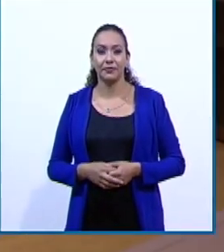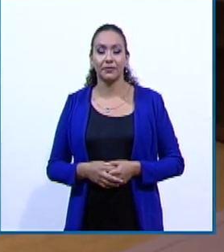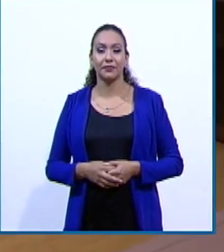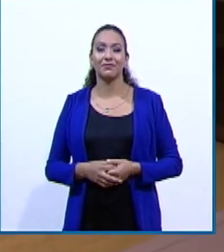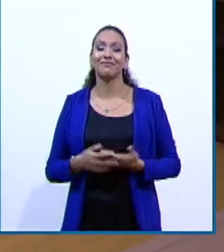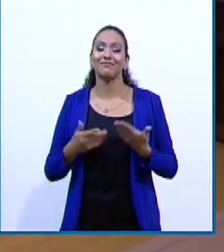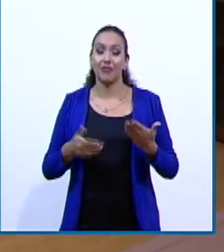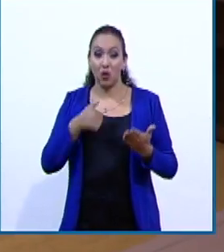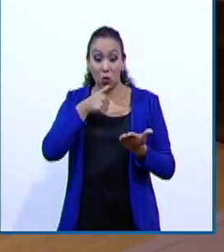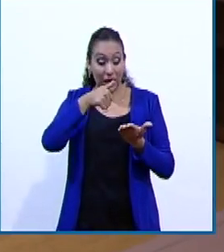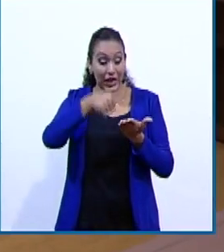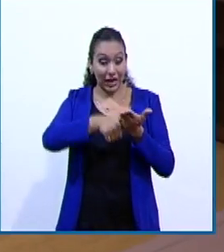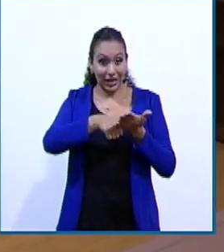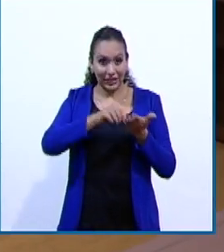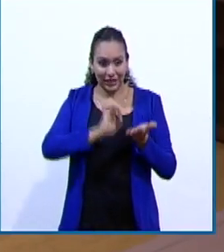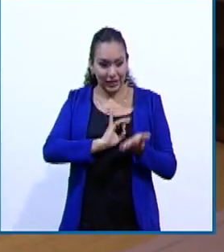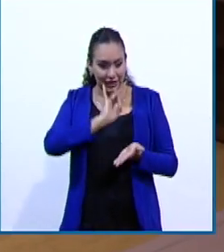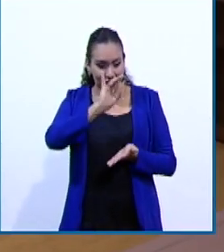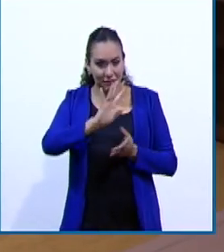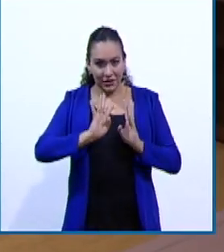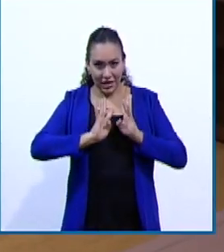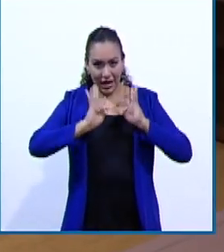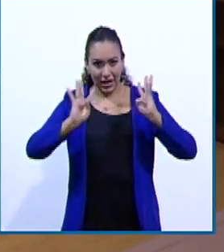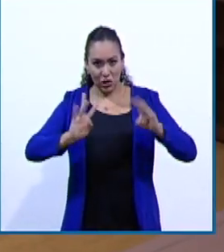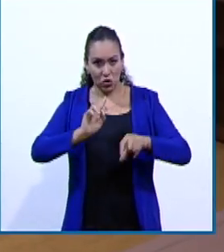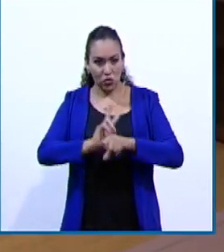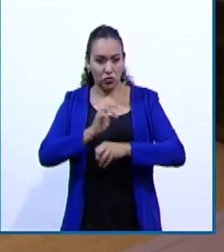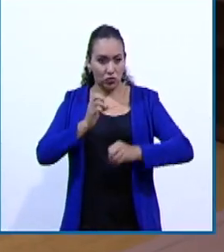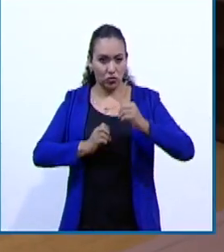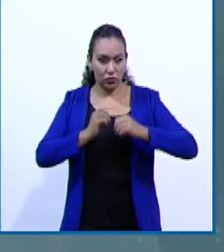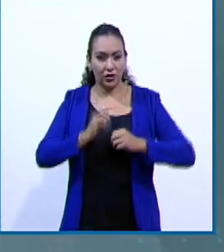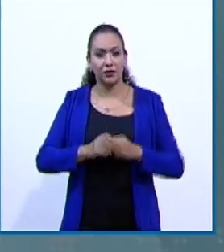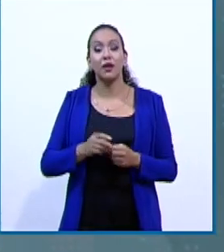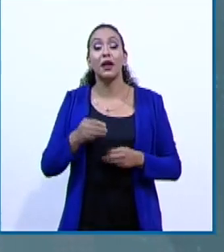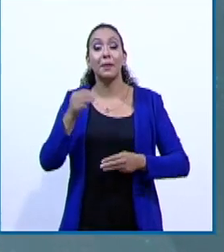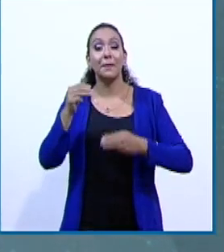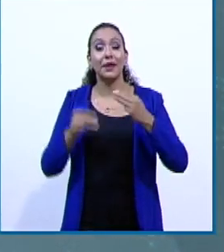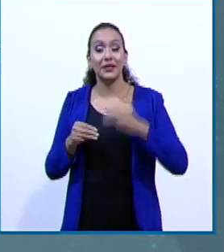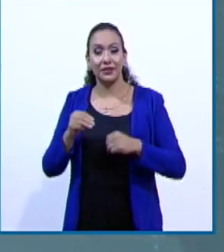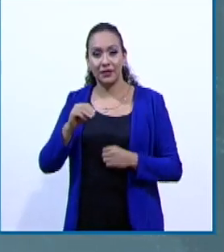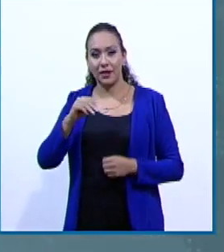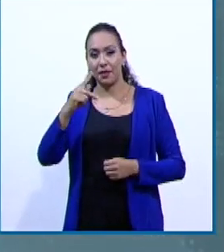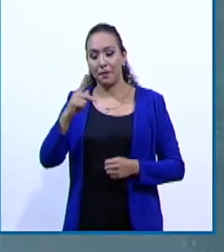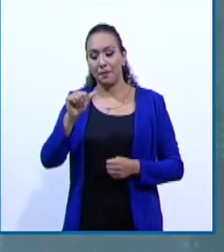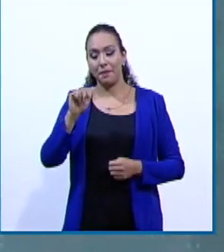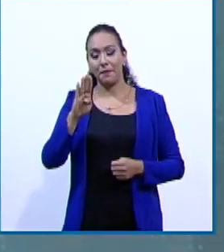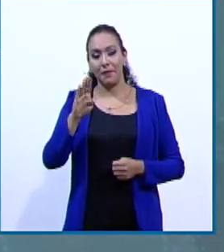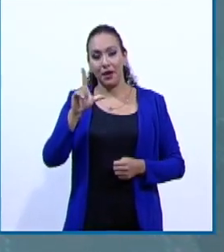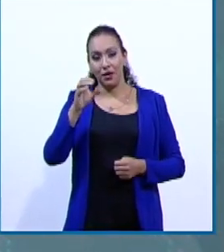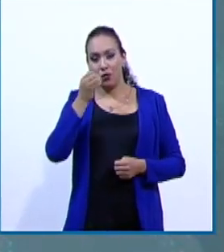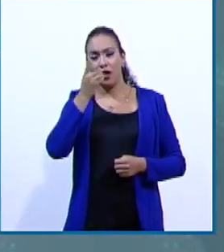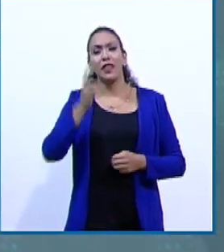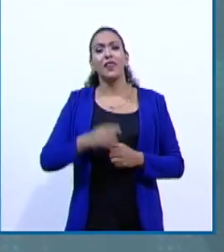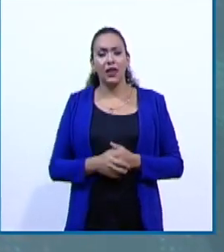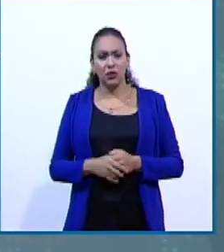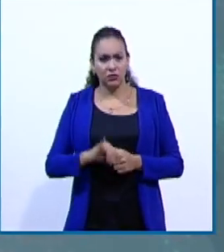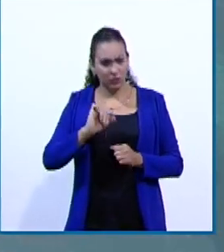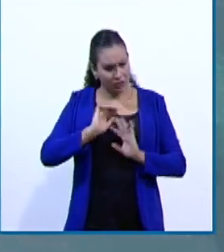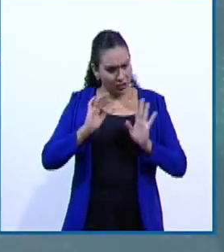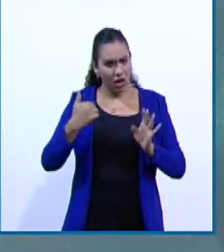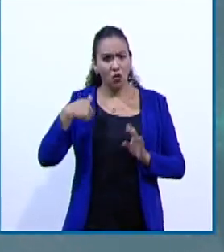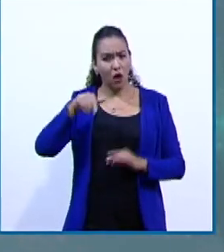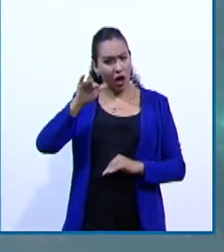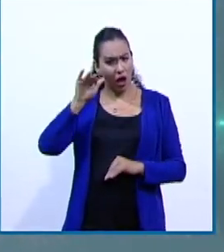Y en una carta dirigida al Consejo de la Judicatura Federal, el magistrado Juan Pablo Gómez Fierro informó que notificó al Senado de la República